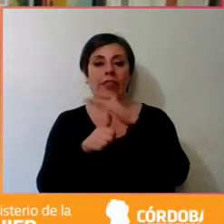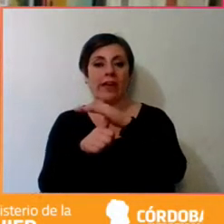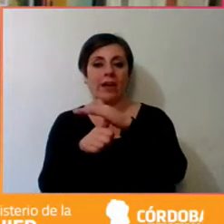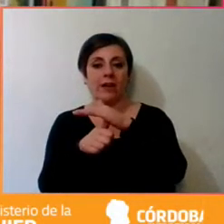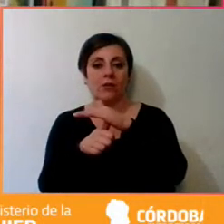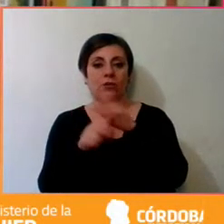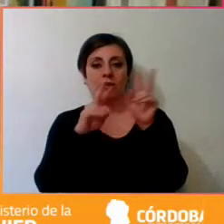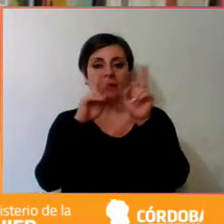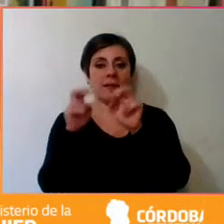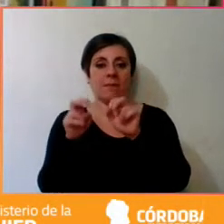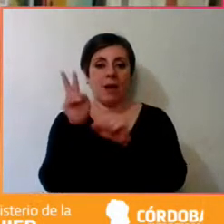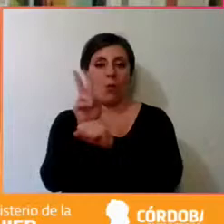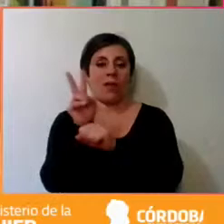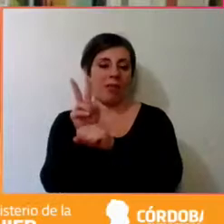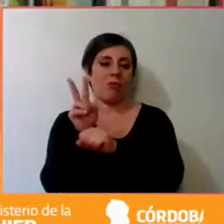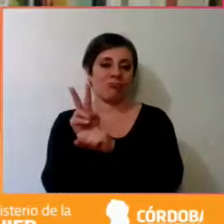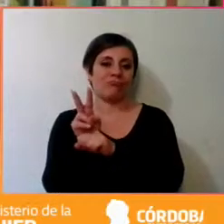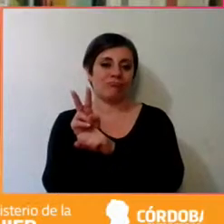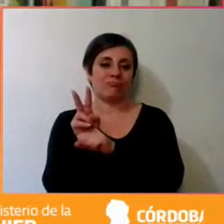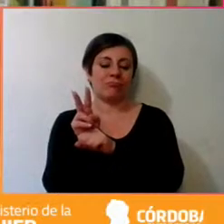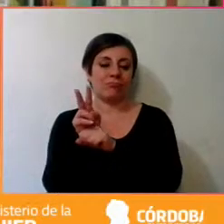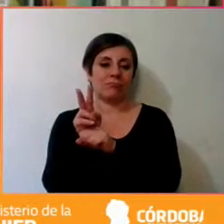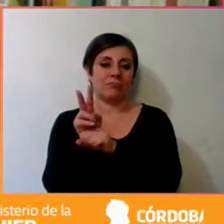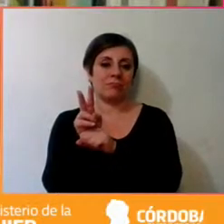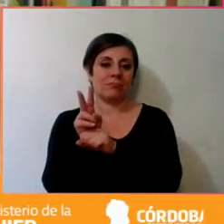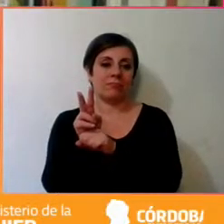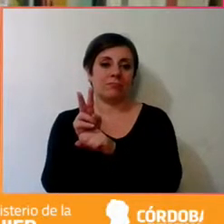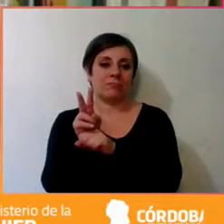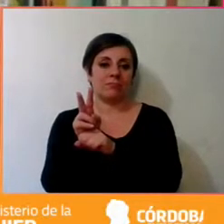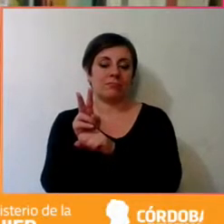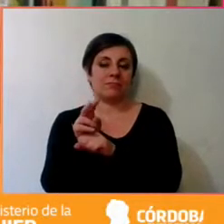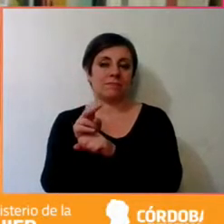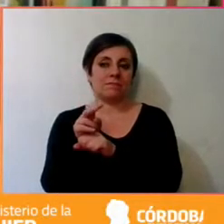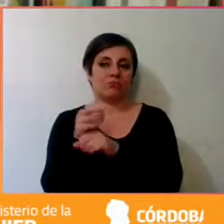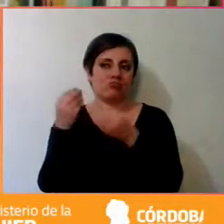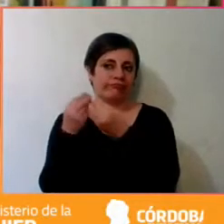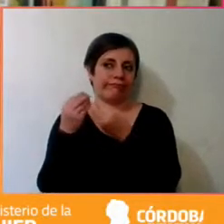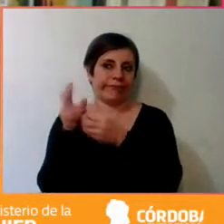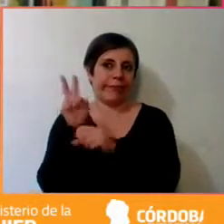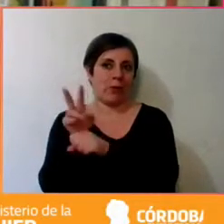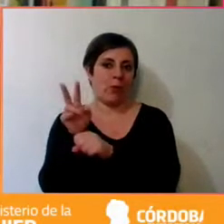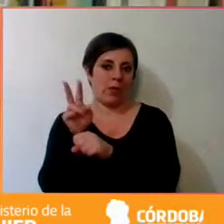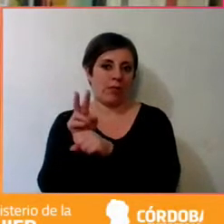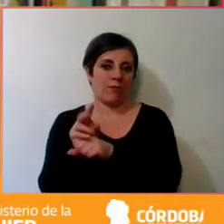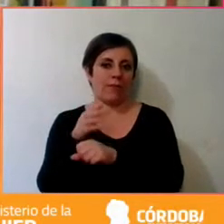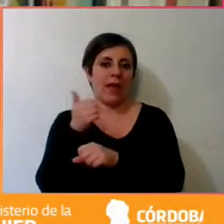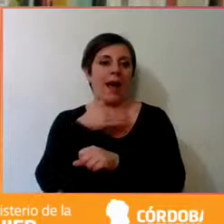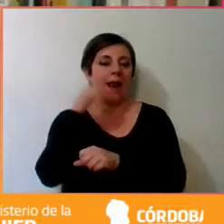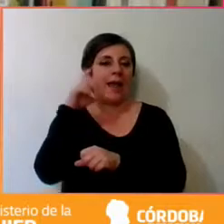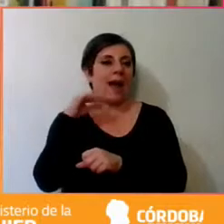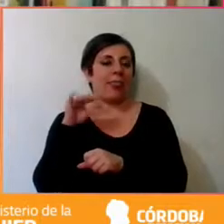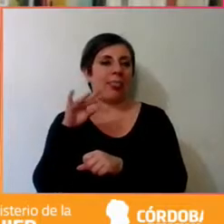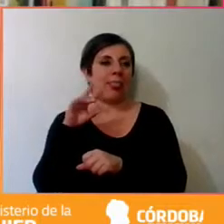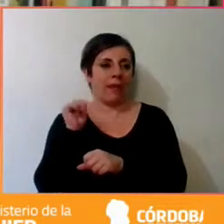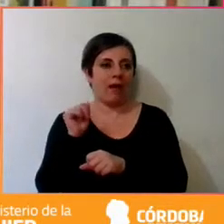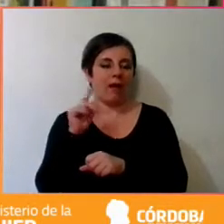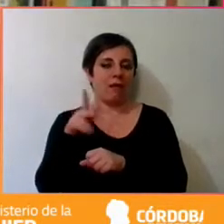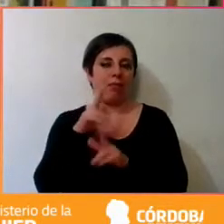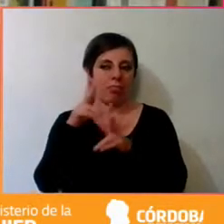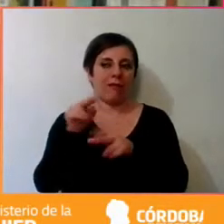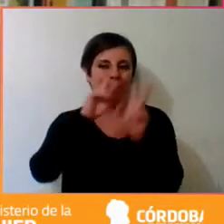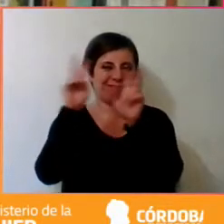el tema del cuidado, ¿no? De la carga de cuidado. También Alejandra se refirió a este